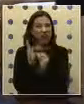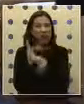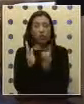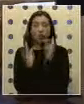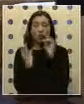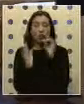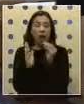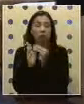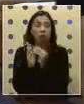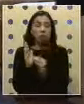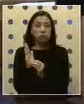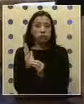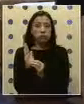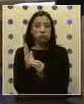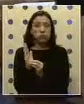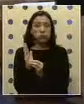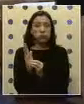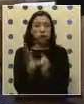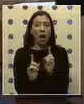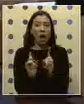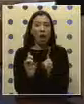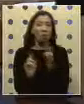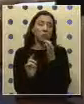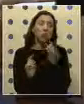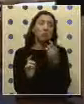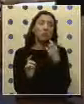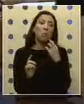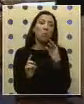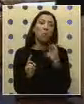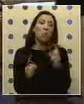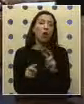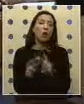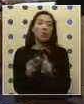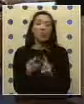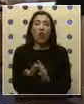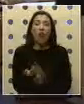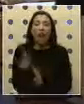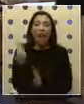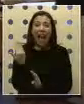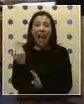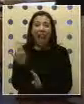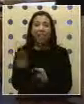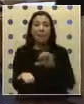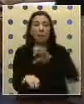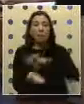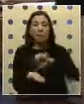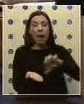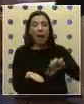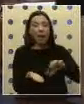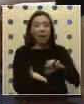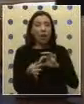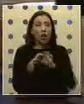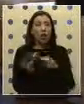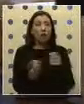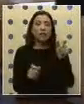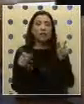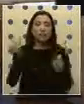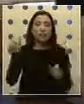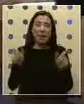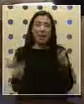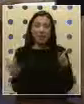estadísticas. Porque algunos dicen, bueno, pero ¿por qué no se hizo antes? Los países, las organizaciones, las